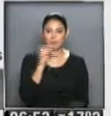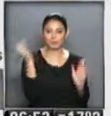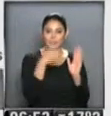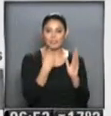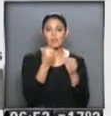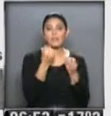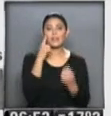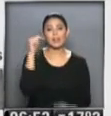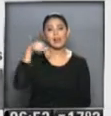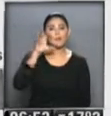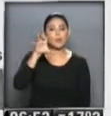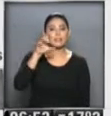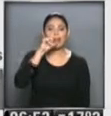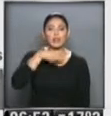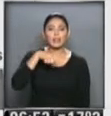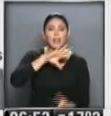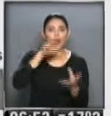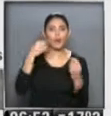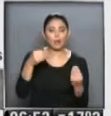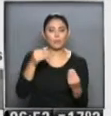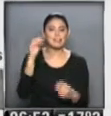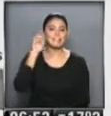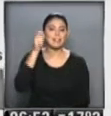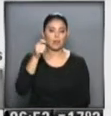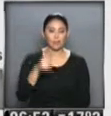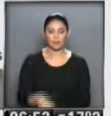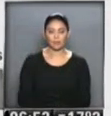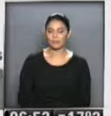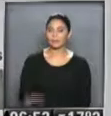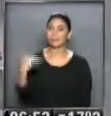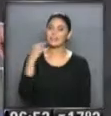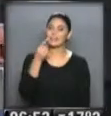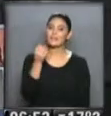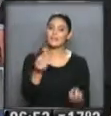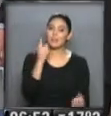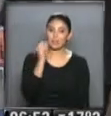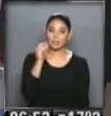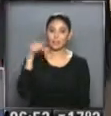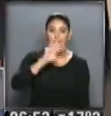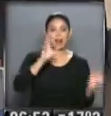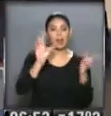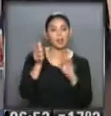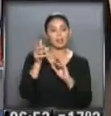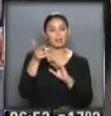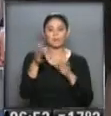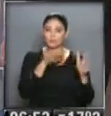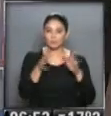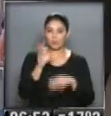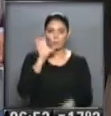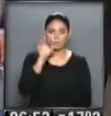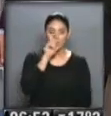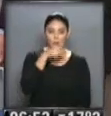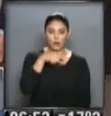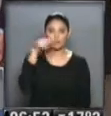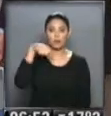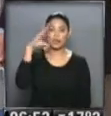acá por Corrientes? Saludos, Nano y Mari. Hola, María Esther, muy buenos días. Las condiciones meteorológicas van a ser inestables en Corrientes a